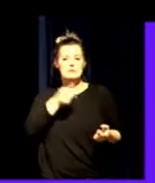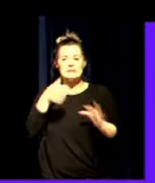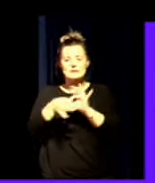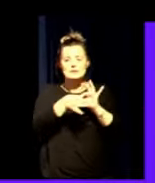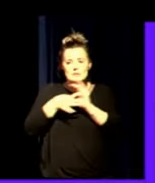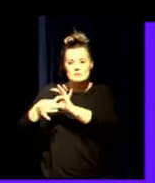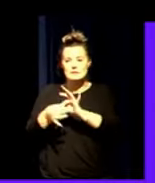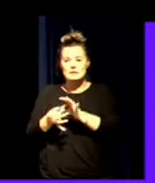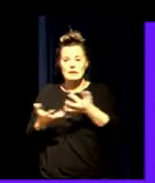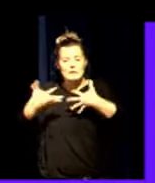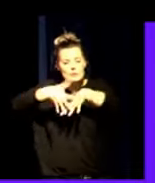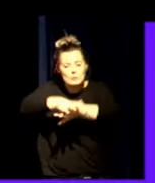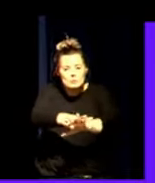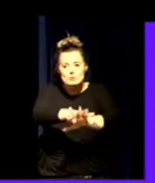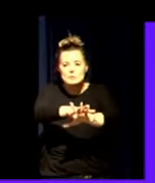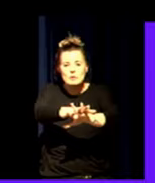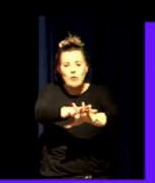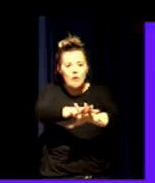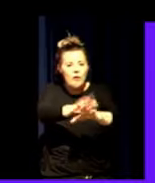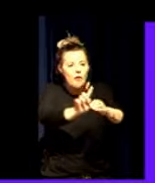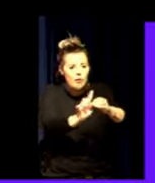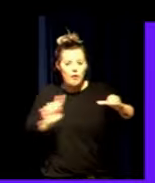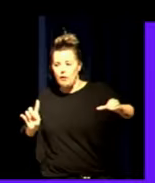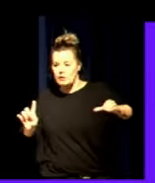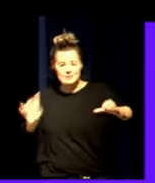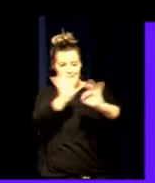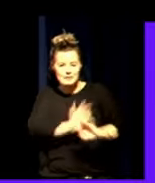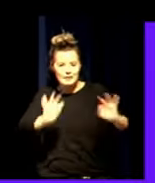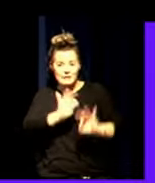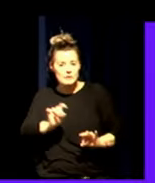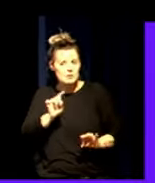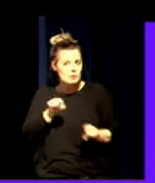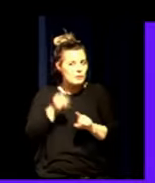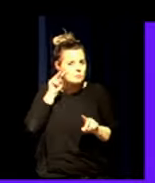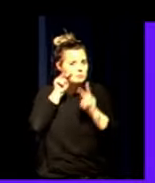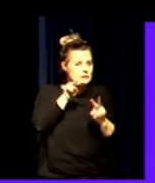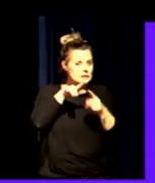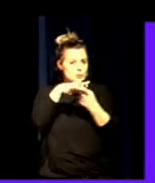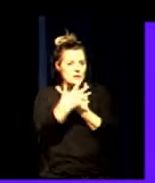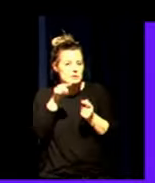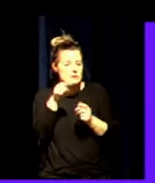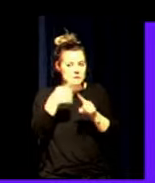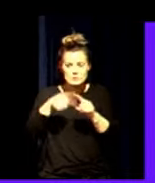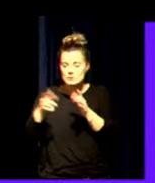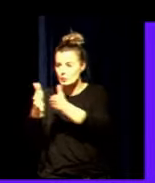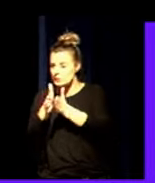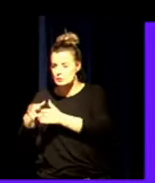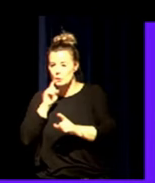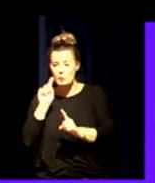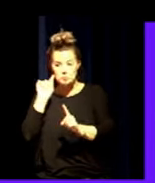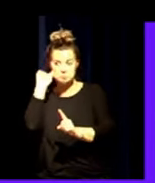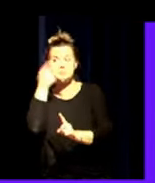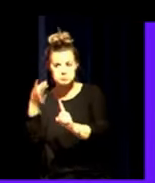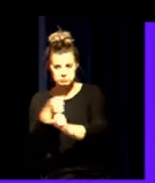valores de inclusión, de que nadie se quede al margen, sobre cómo detectar esas cosas en sus compañeros, ¿no?